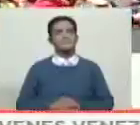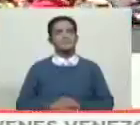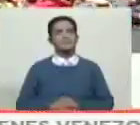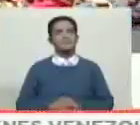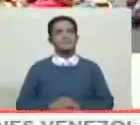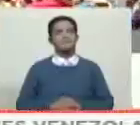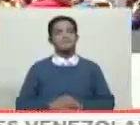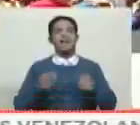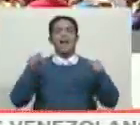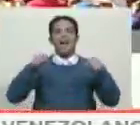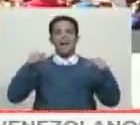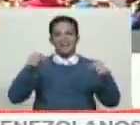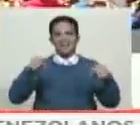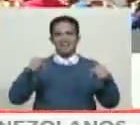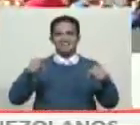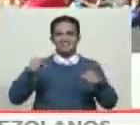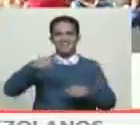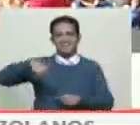Aquí estamos